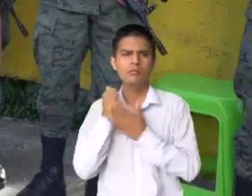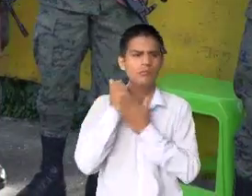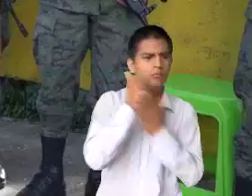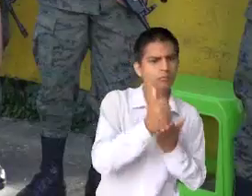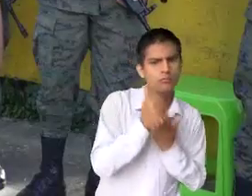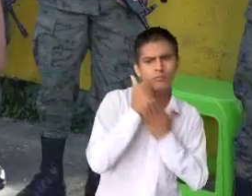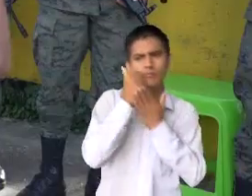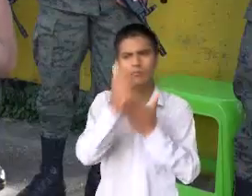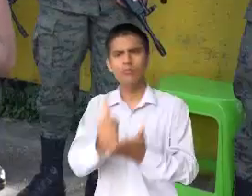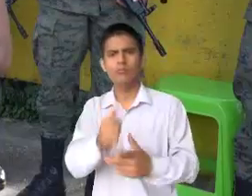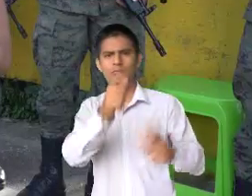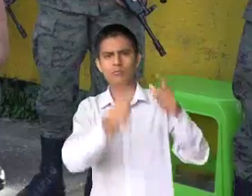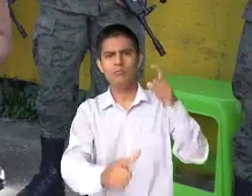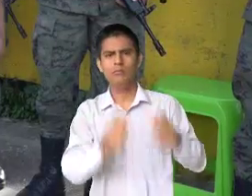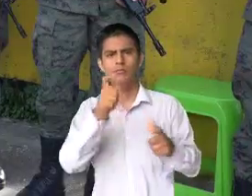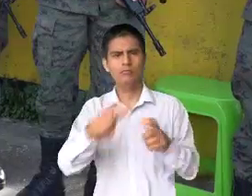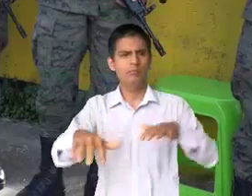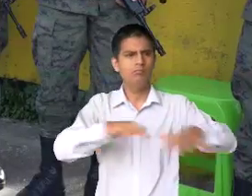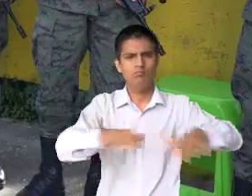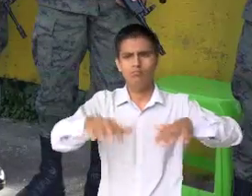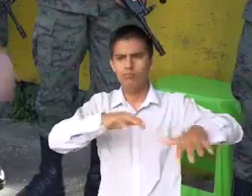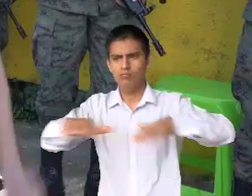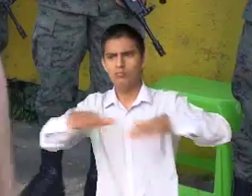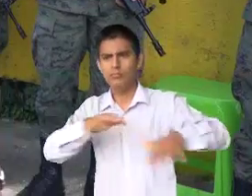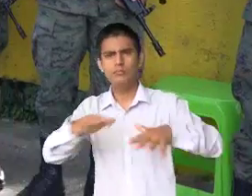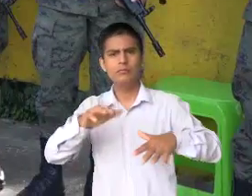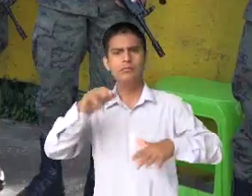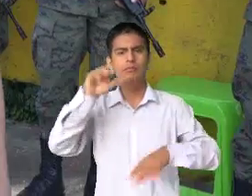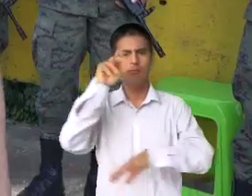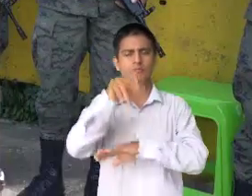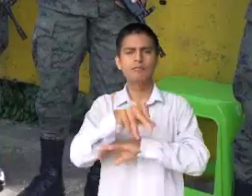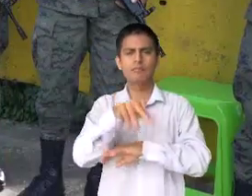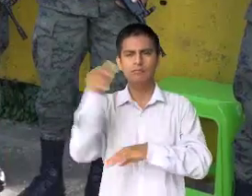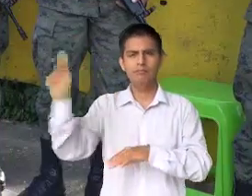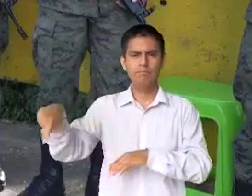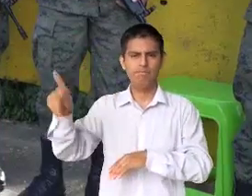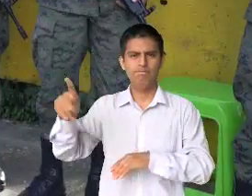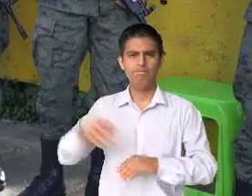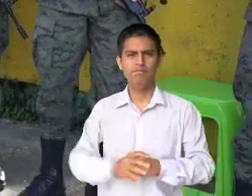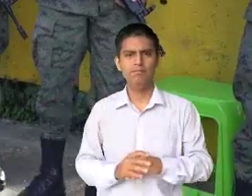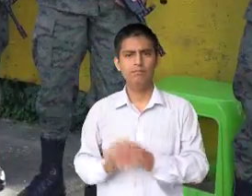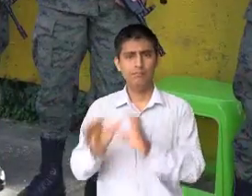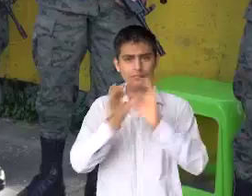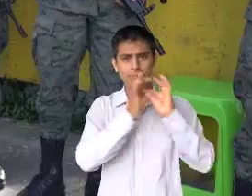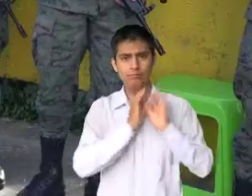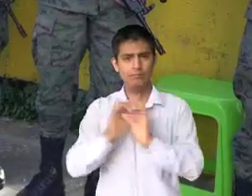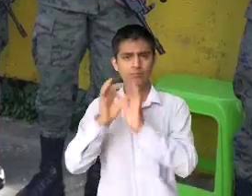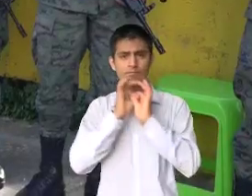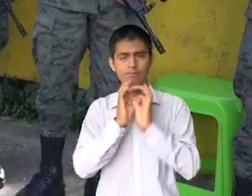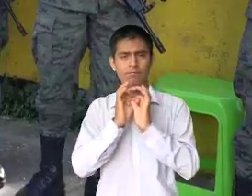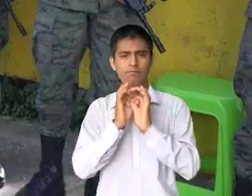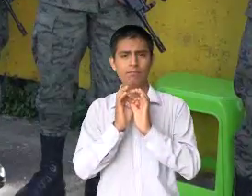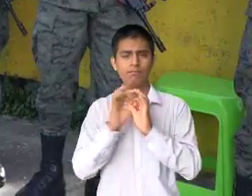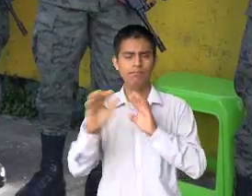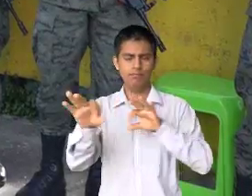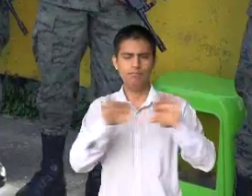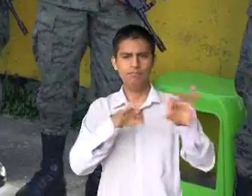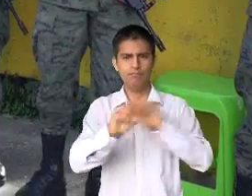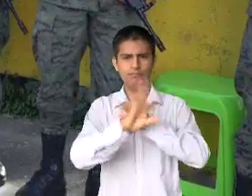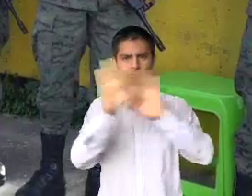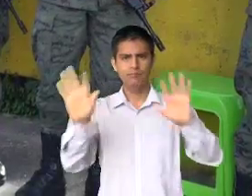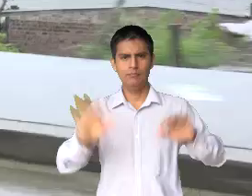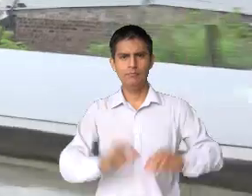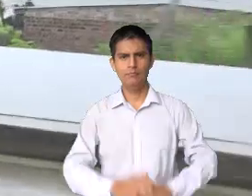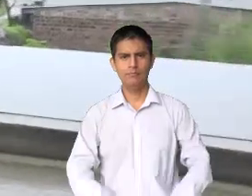los damnificados del terremoto en el Cantón Pedernales. Desde el lugar de los hechos, Walter Dorado nos tiene más detalles sobre esta